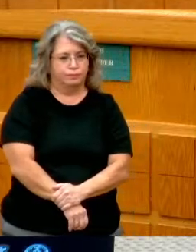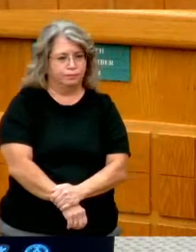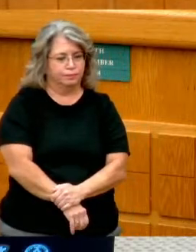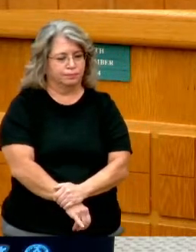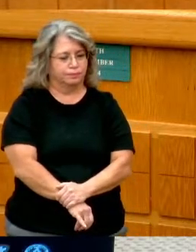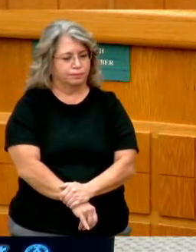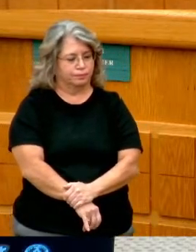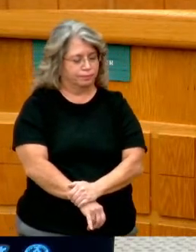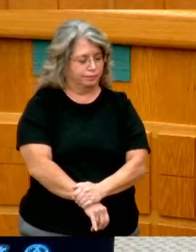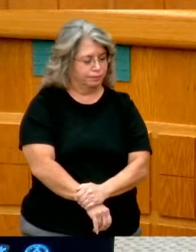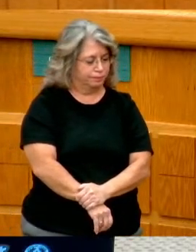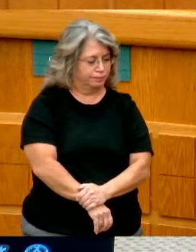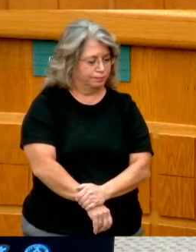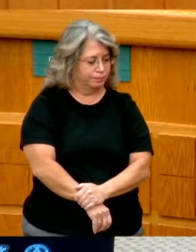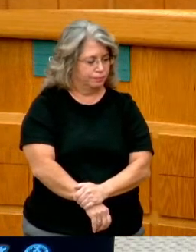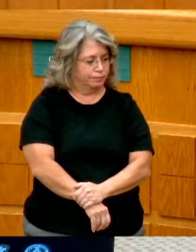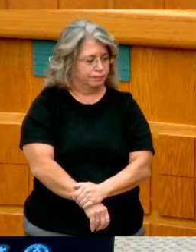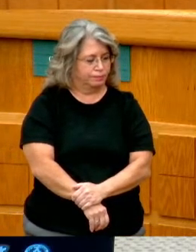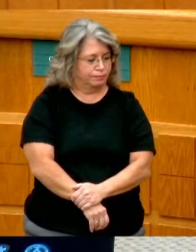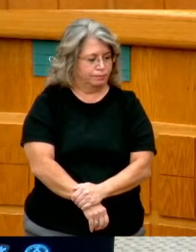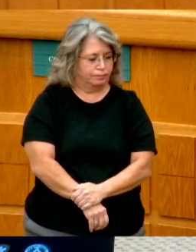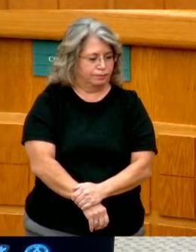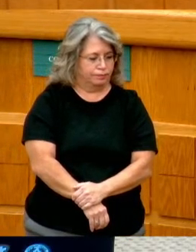a la dirección